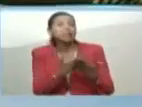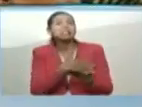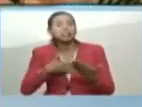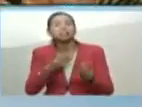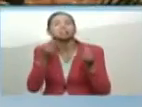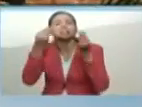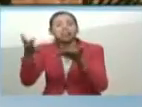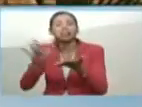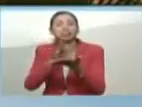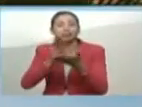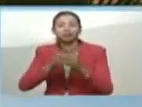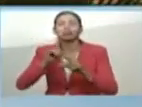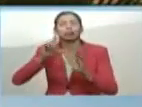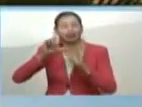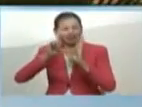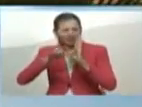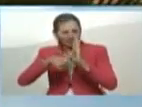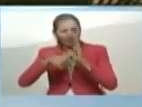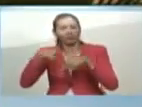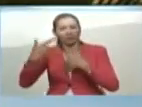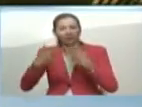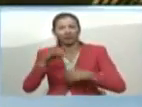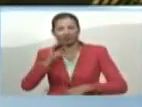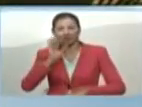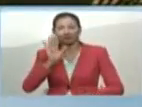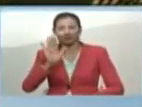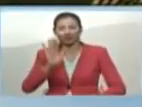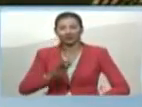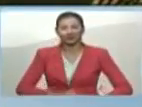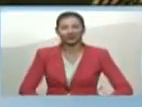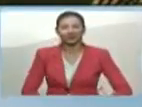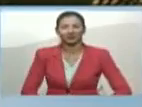Ya hablamos de eso, pues ya hablamos de eso. Ya vamos a hablar de eso.